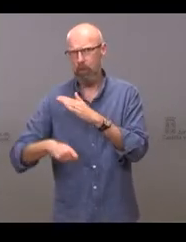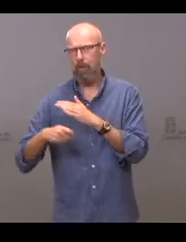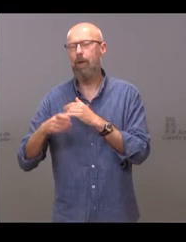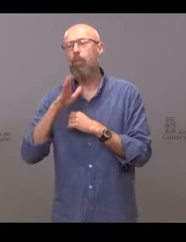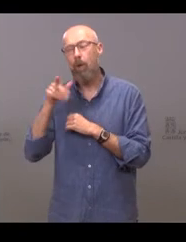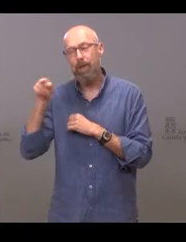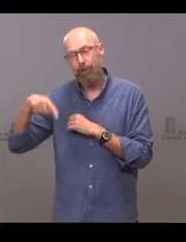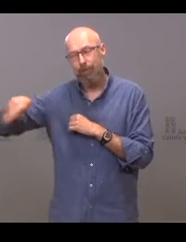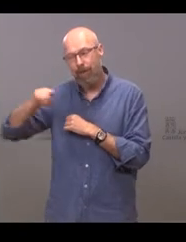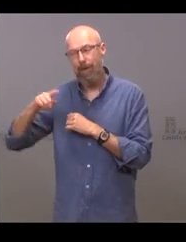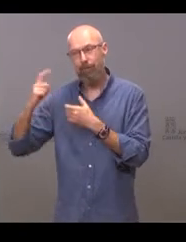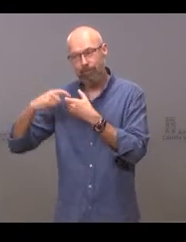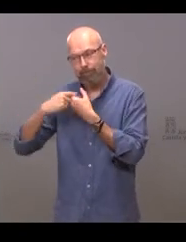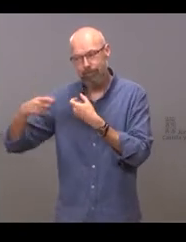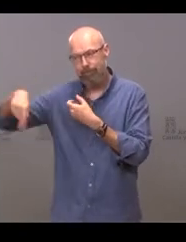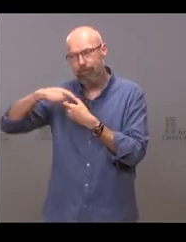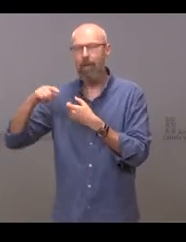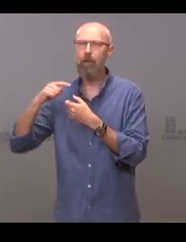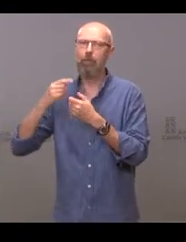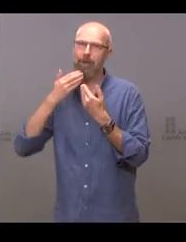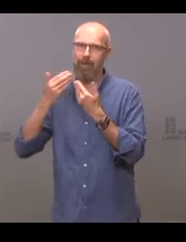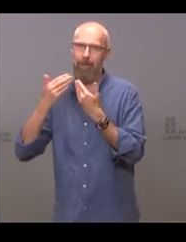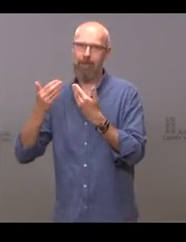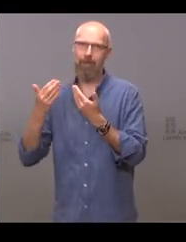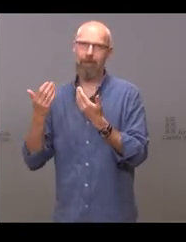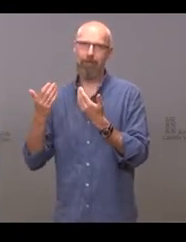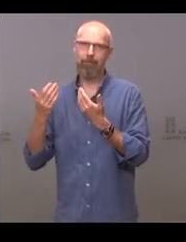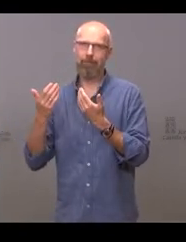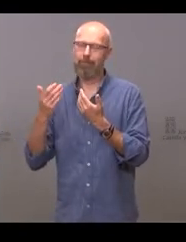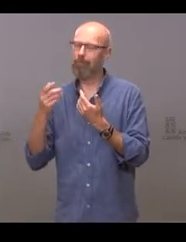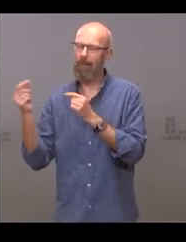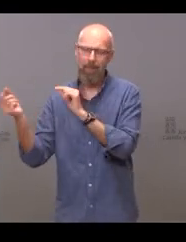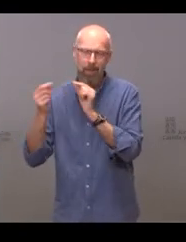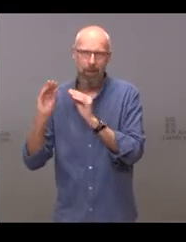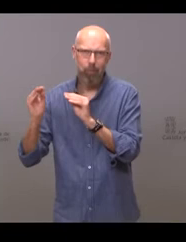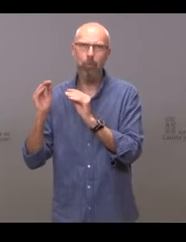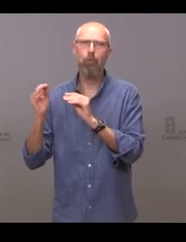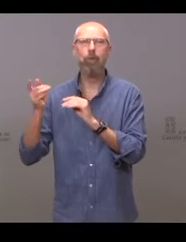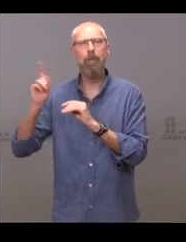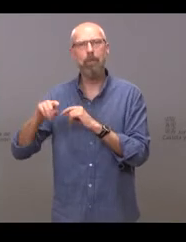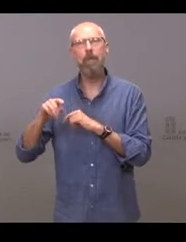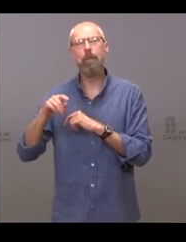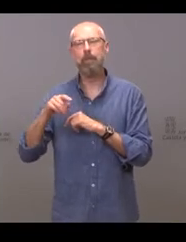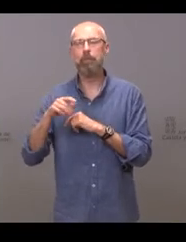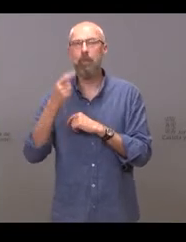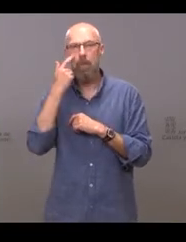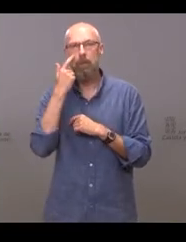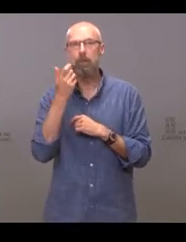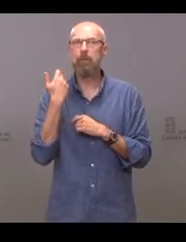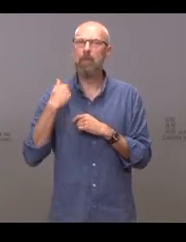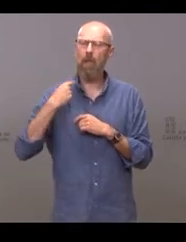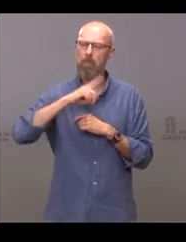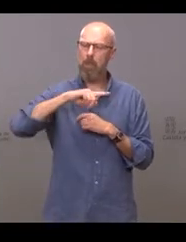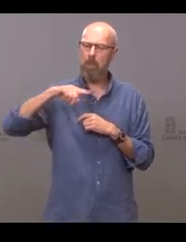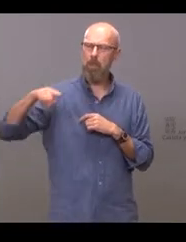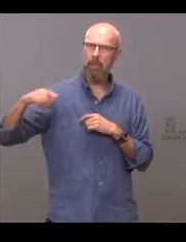que han estado en primera línea del conjunto de la organización que ha estado en el debate también sobre la conveniencia o nuevo después de meses de turbulencia